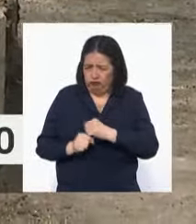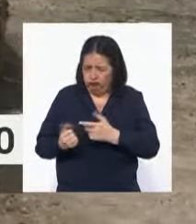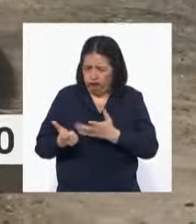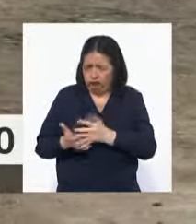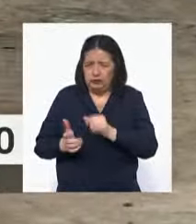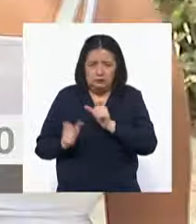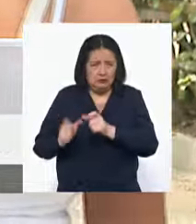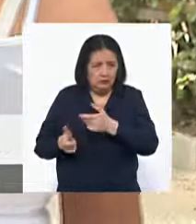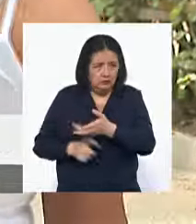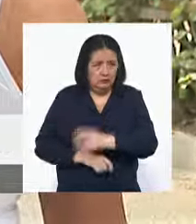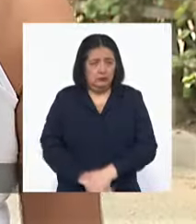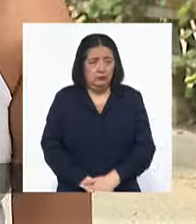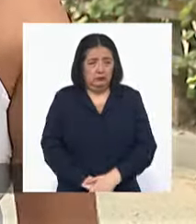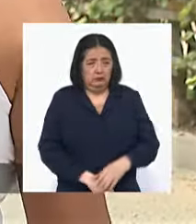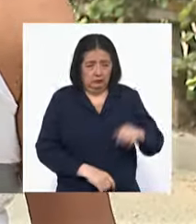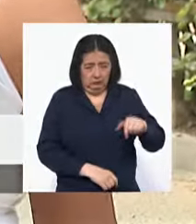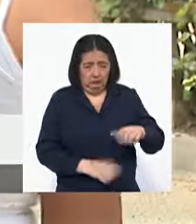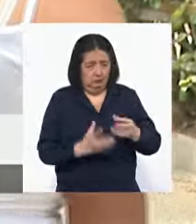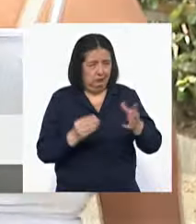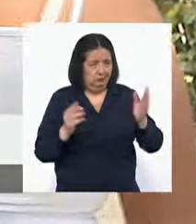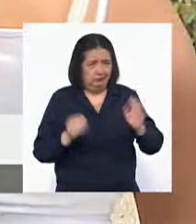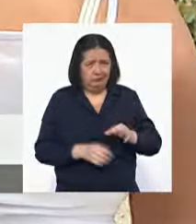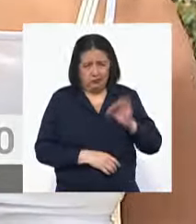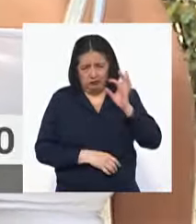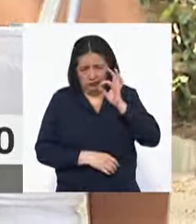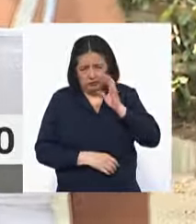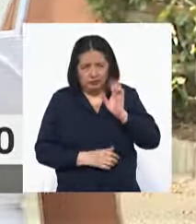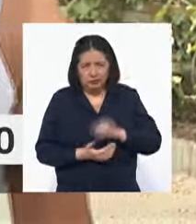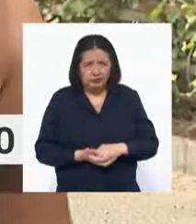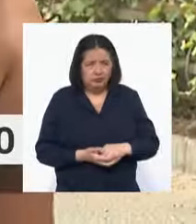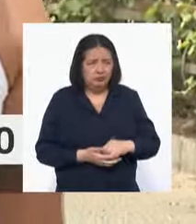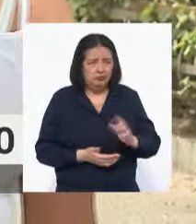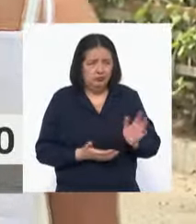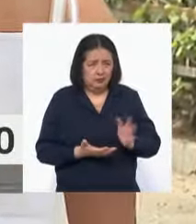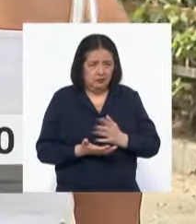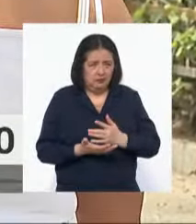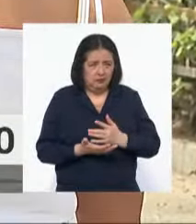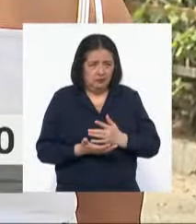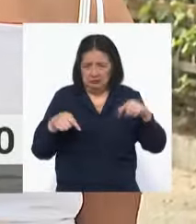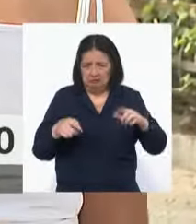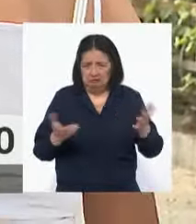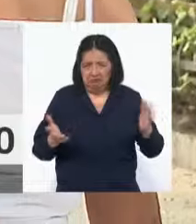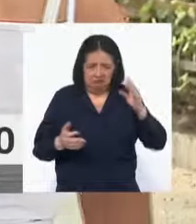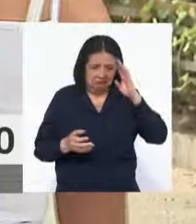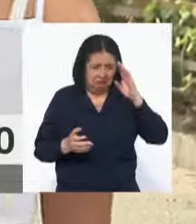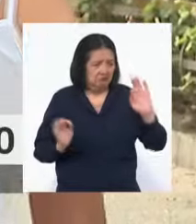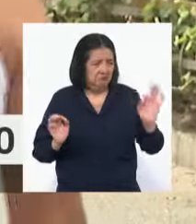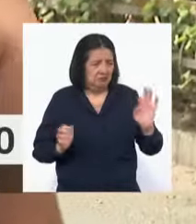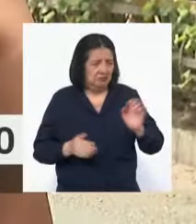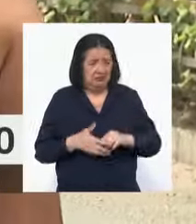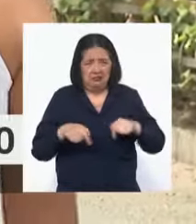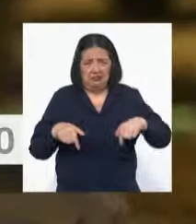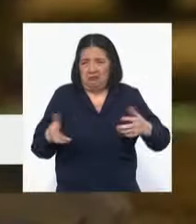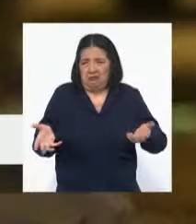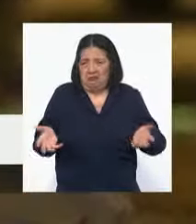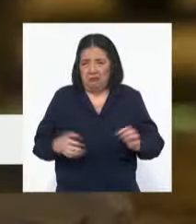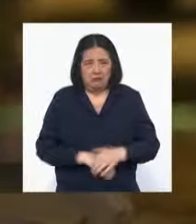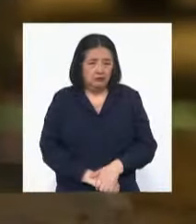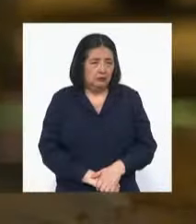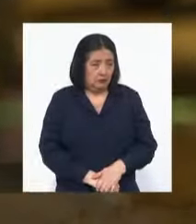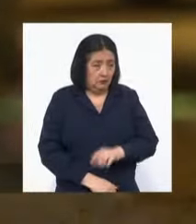víctima. Porque hay bastante, hay fumones. No mire nada, ni policía. Policía está por gusto, acabo